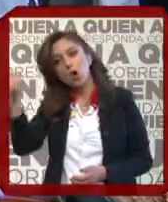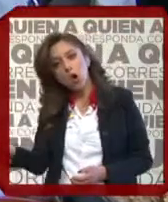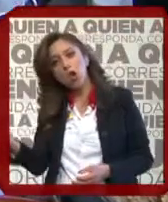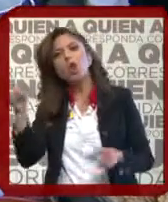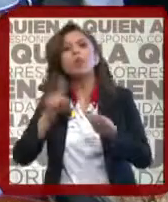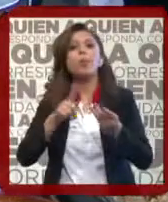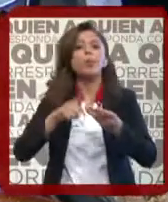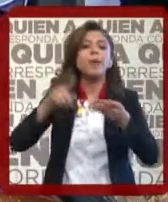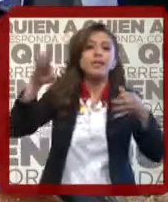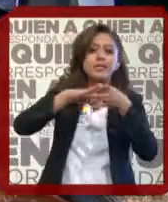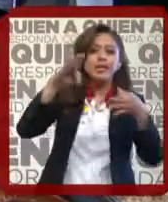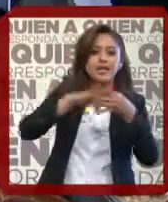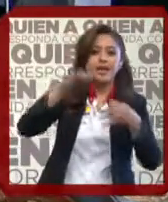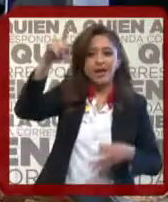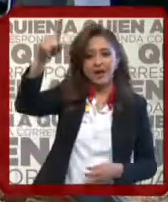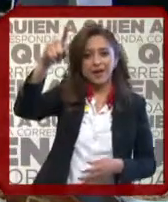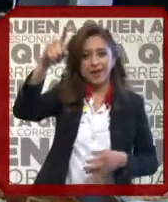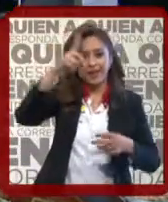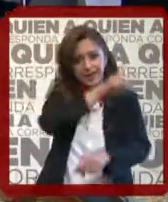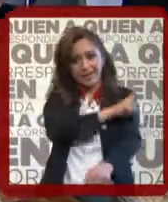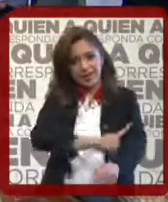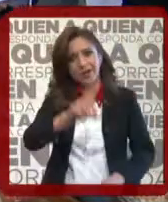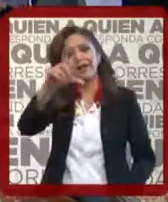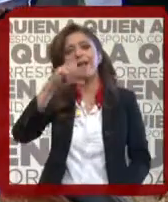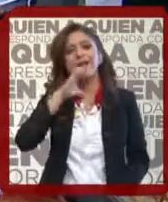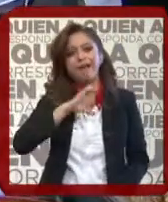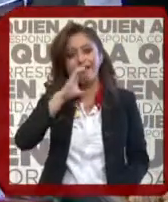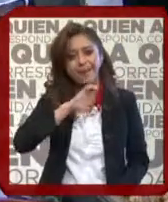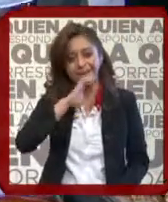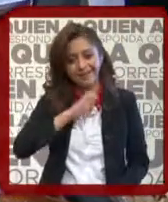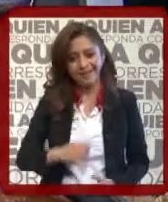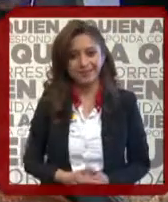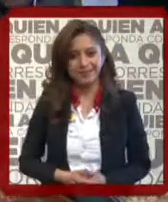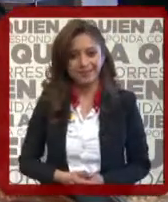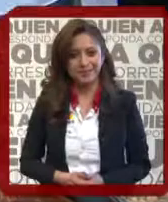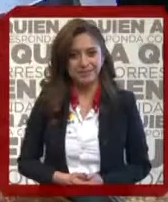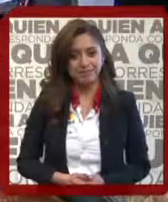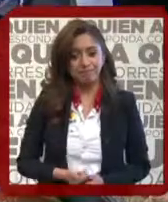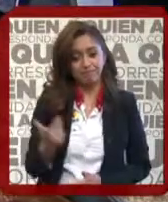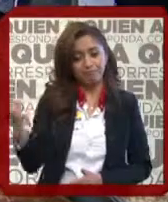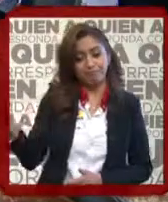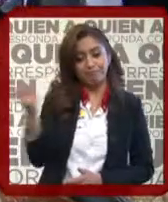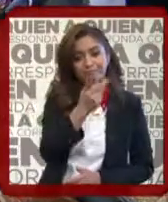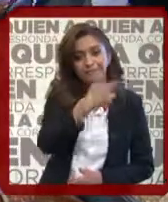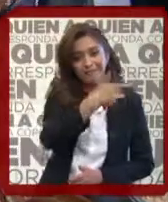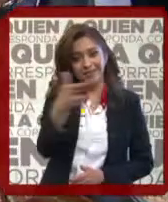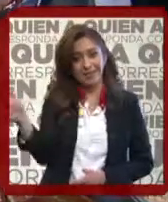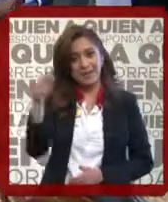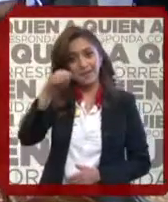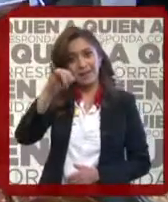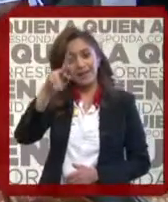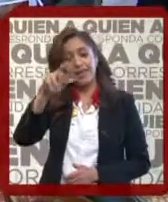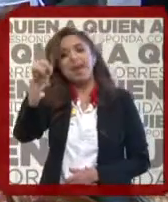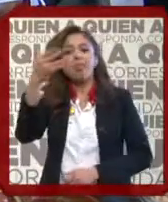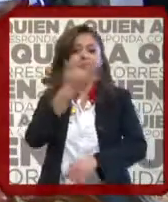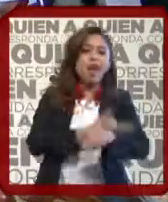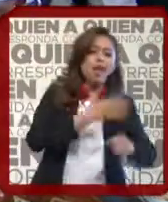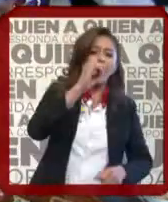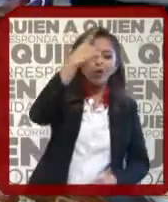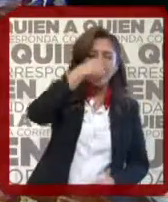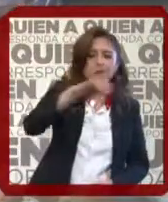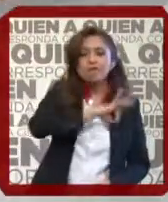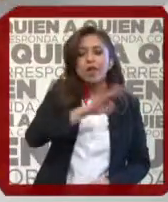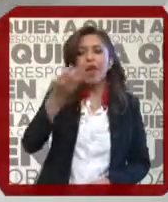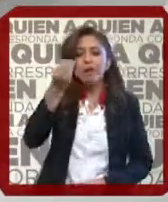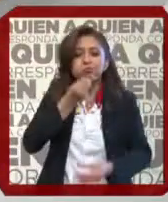Teresa Mier, 638, frente a la delegación, Jorge. Ahí están los dos restaurantes Mi Tierra. En la tarde-noche pueden